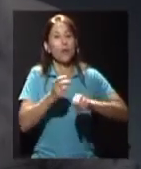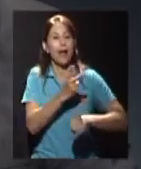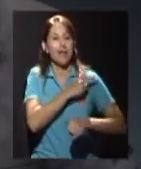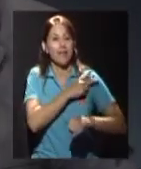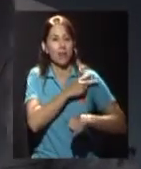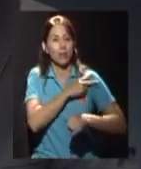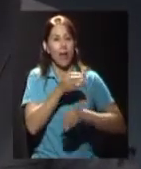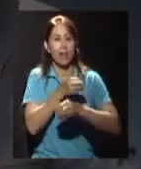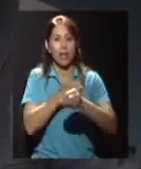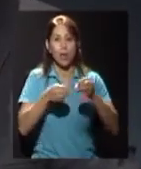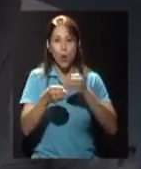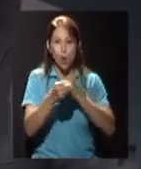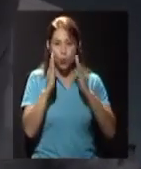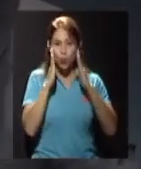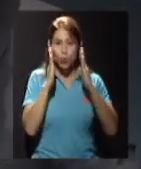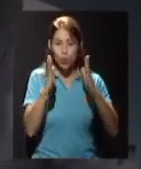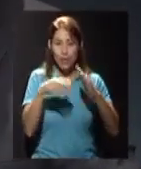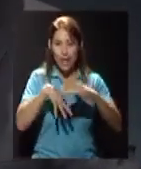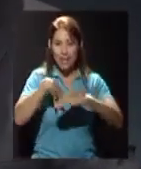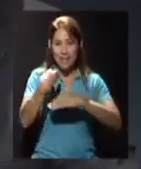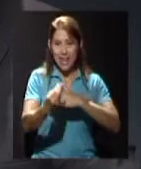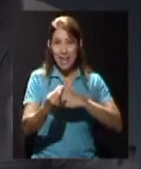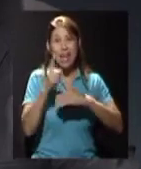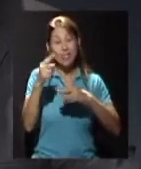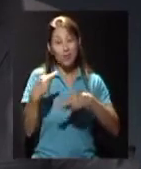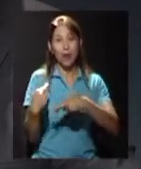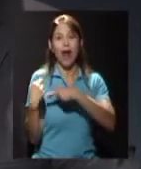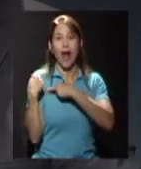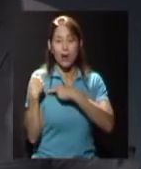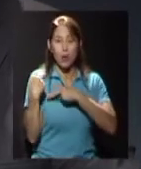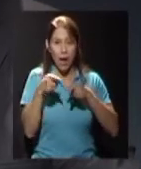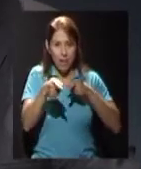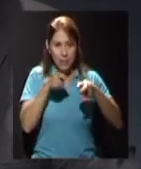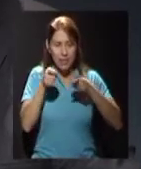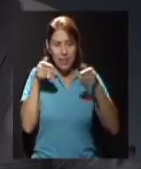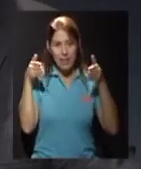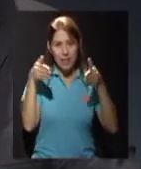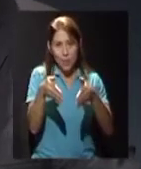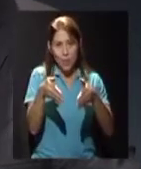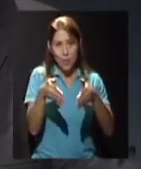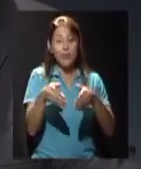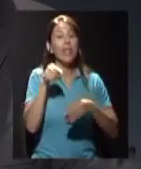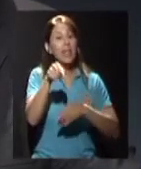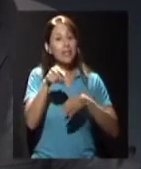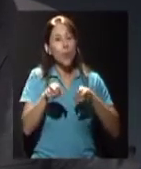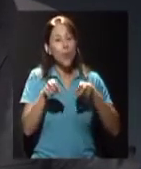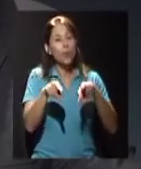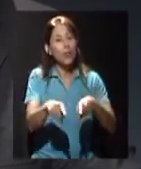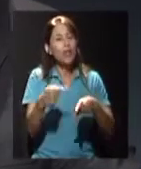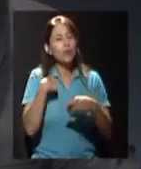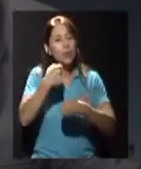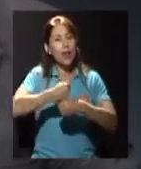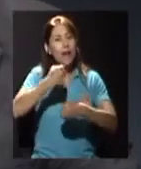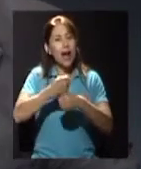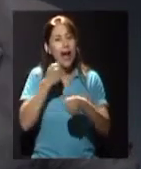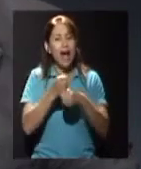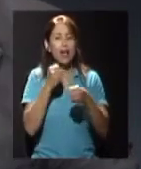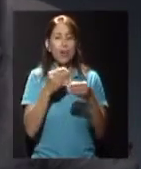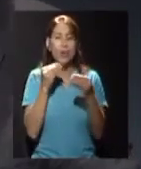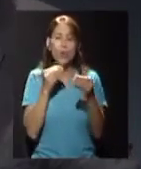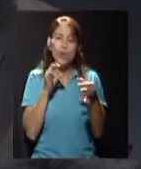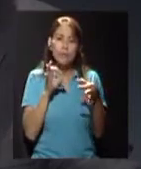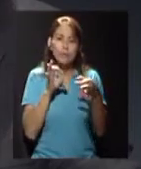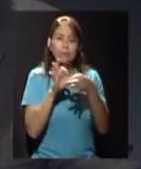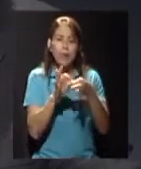netamente administrativo y en esta oportunidad estuve trabajando muy de la mano muy de cerca con el doctor douglas montero